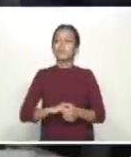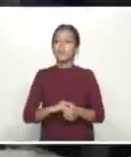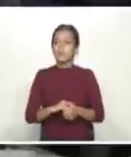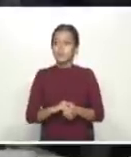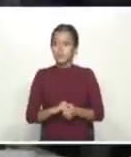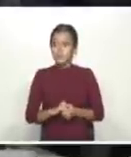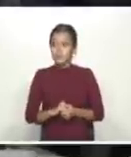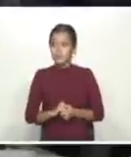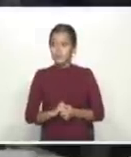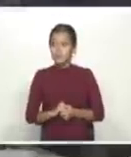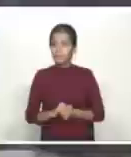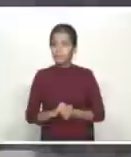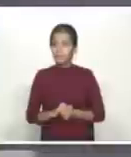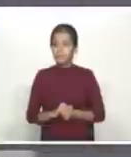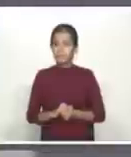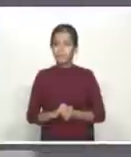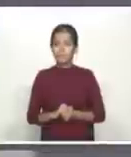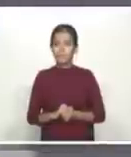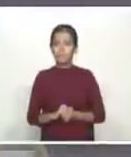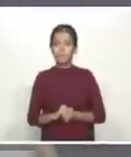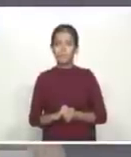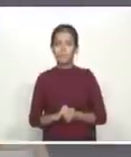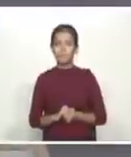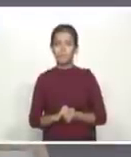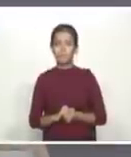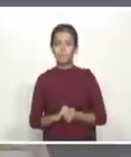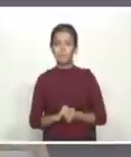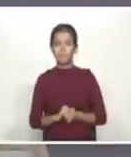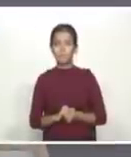poder surge? Salta como la liebre. ¡Pah!